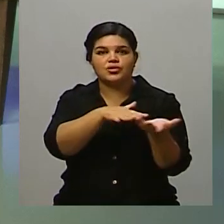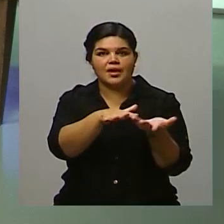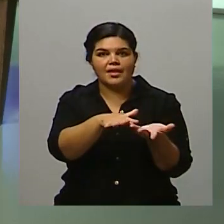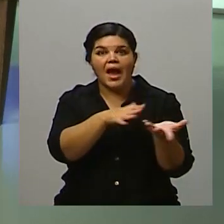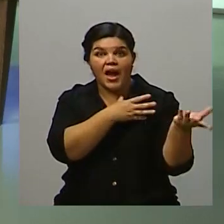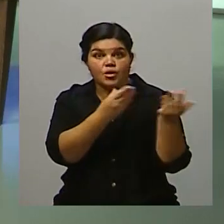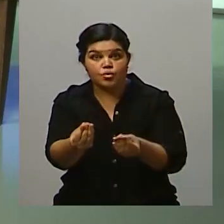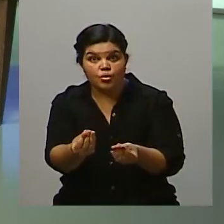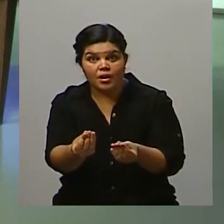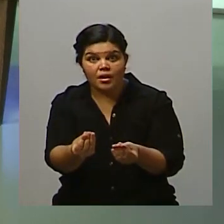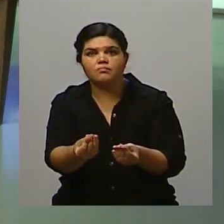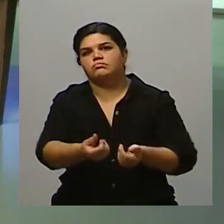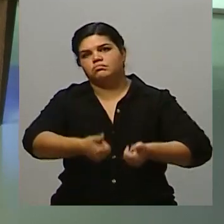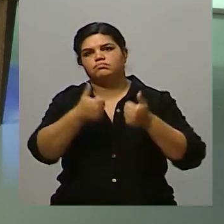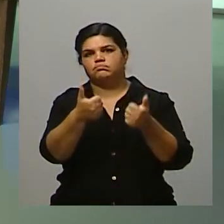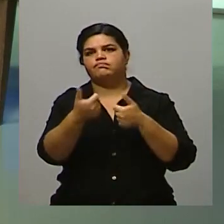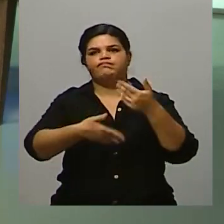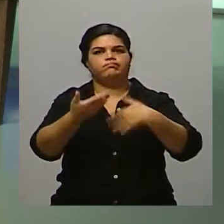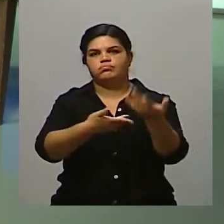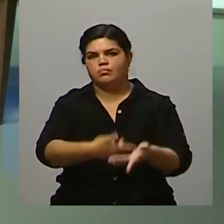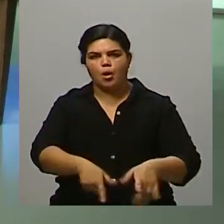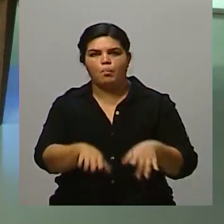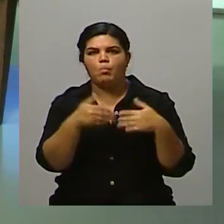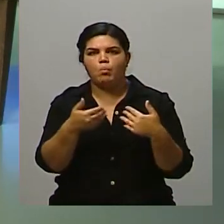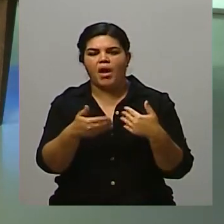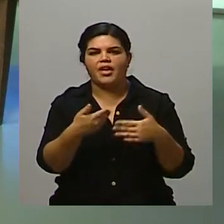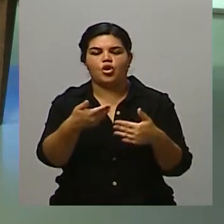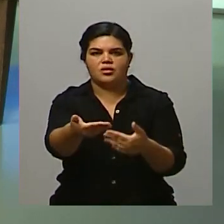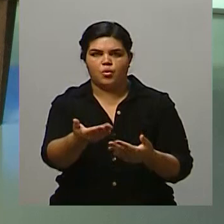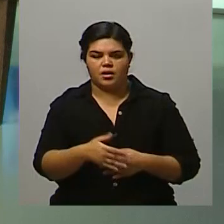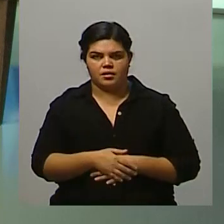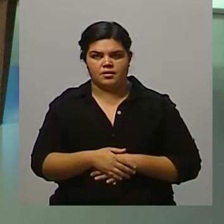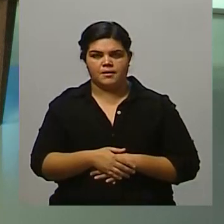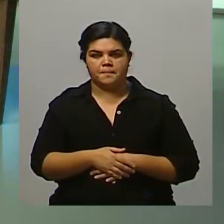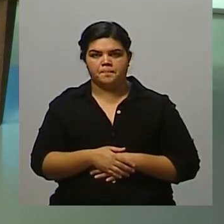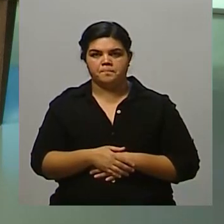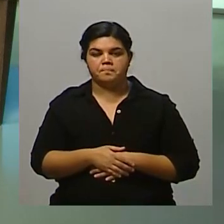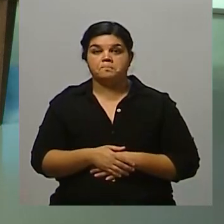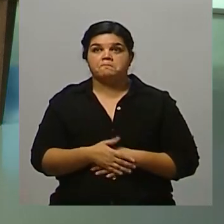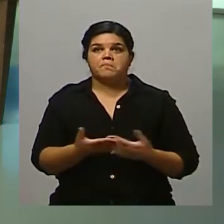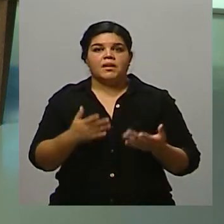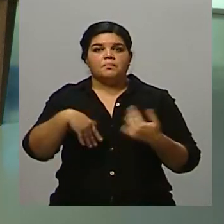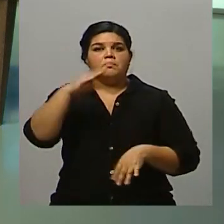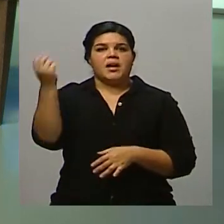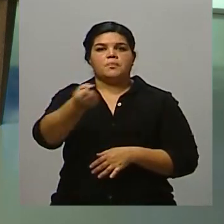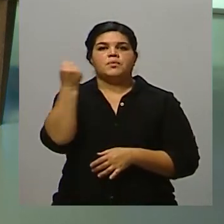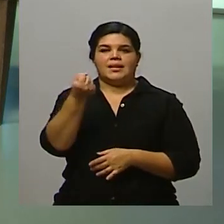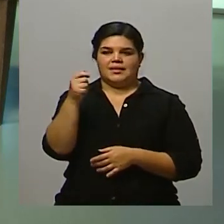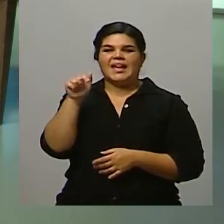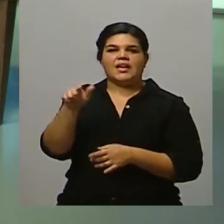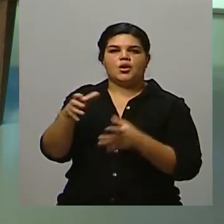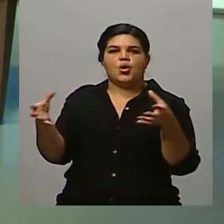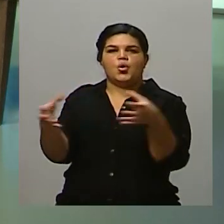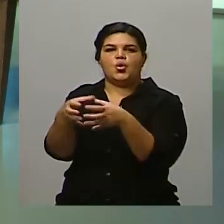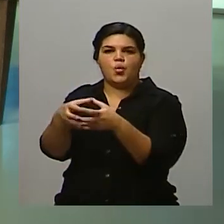de manera responsable. Entonces, ese es el punto. Lo que uno de los principales funciones que tiene el banco de proyectos o el sistema de